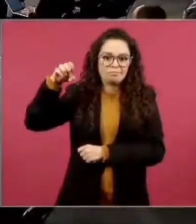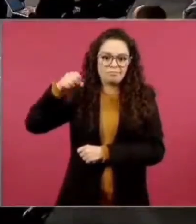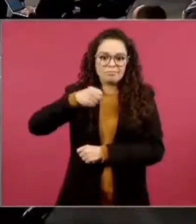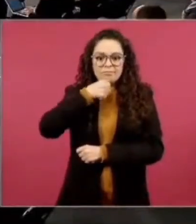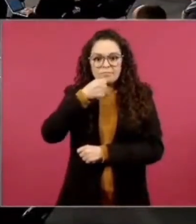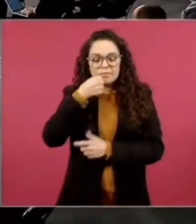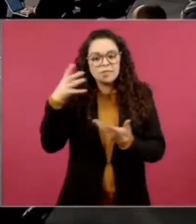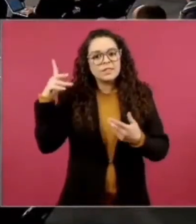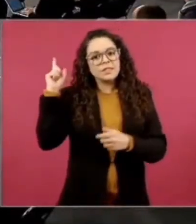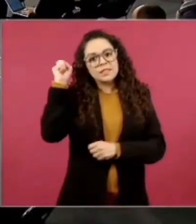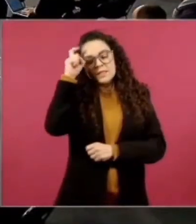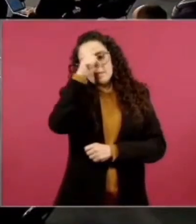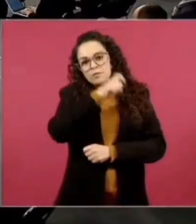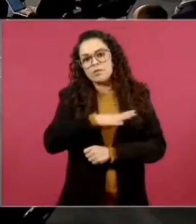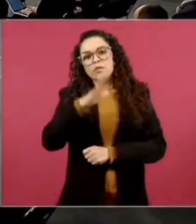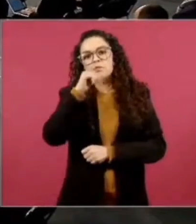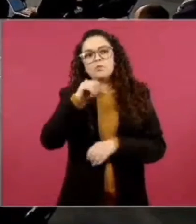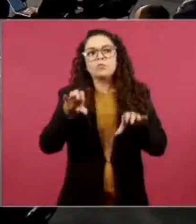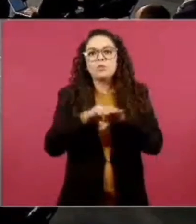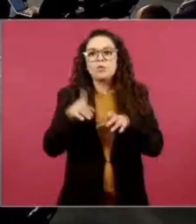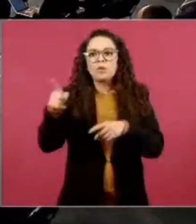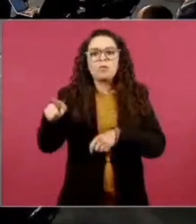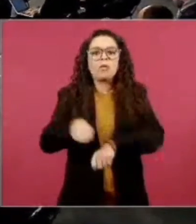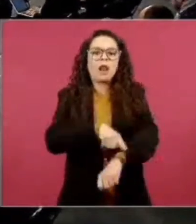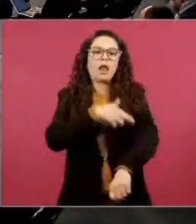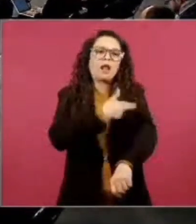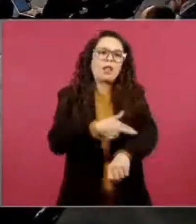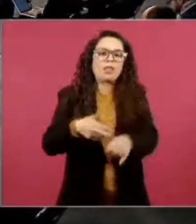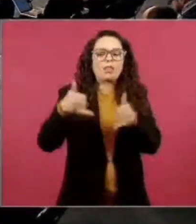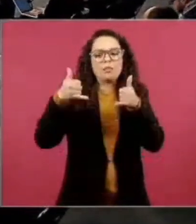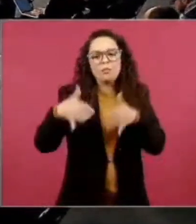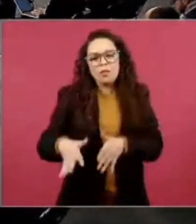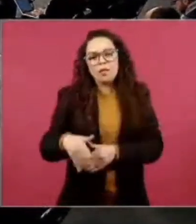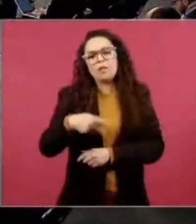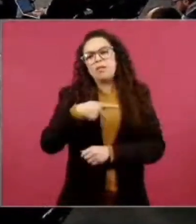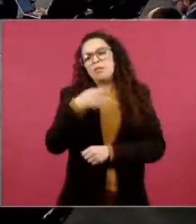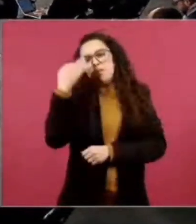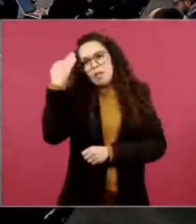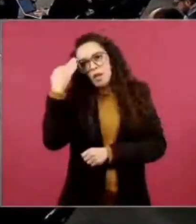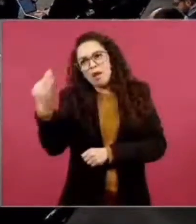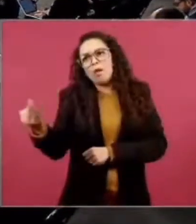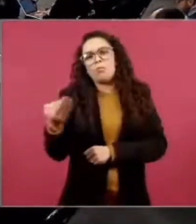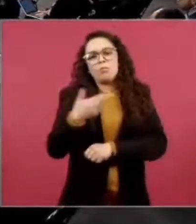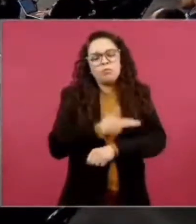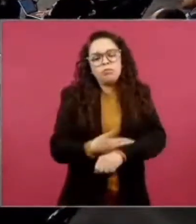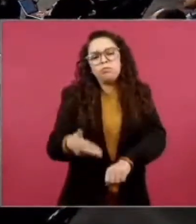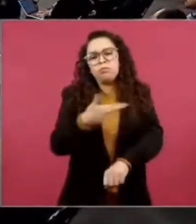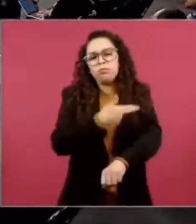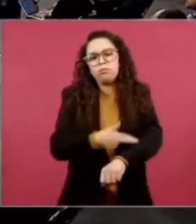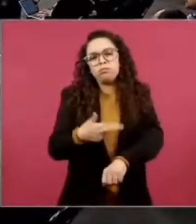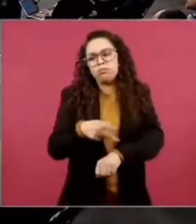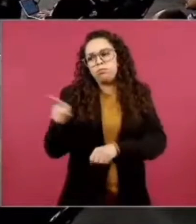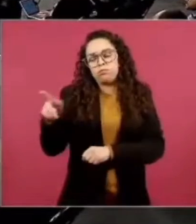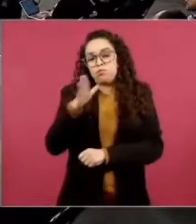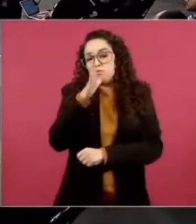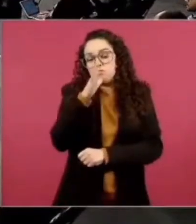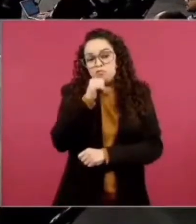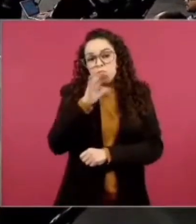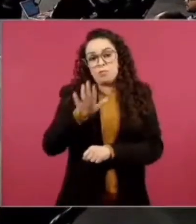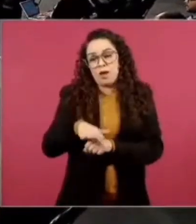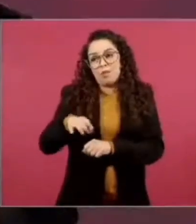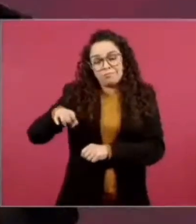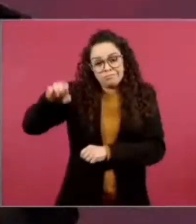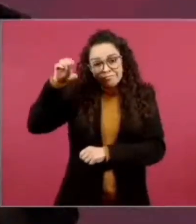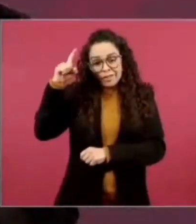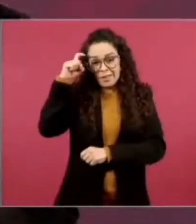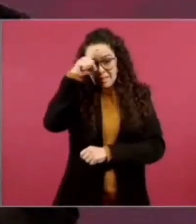en procedimientos súper engorrosos o súper alargados, ¿no? Muchas gracias, presidente. Sí, es algo